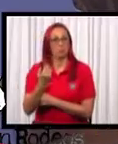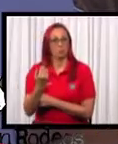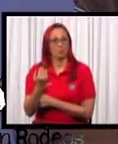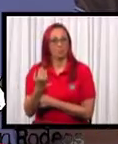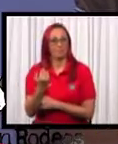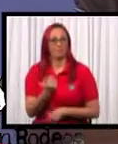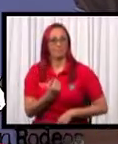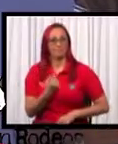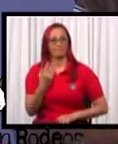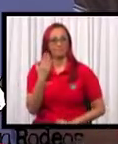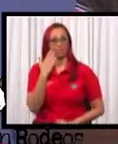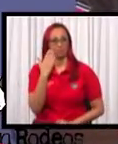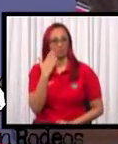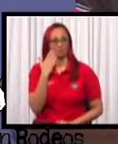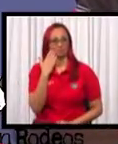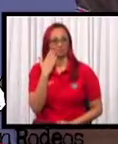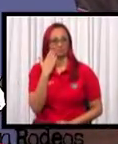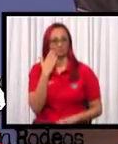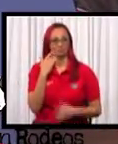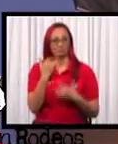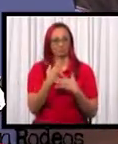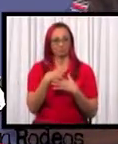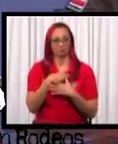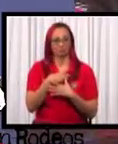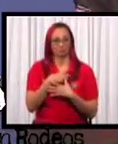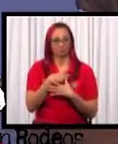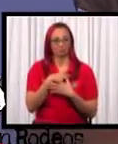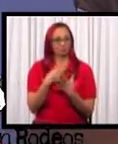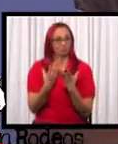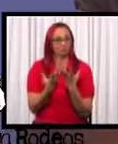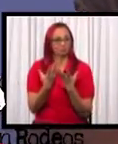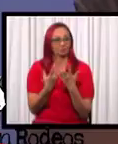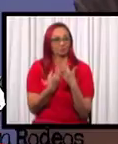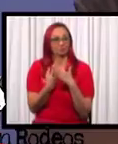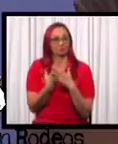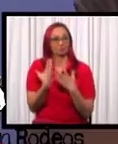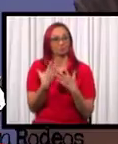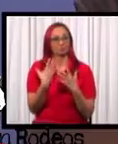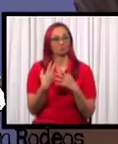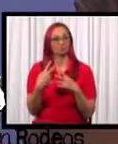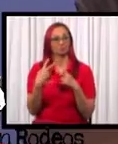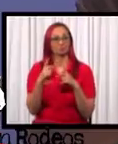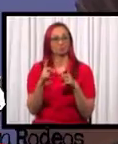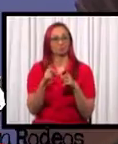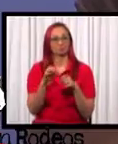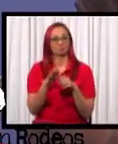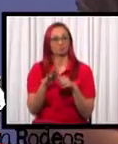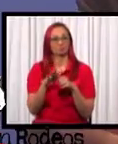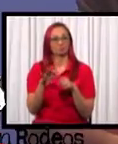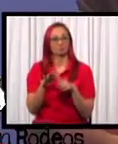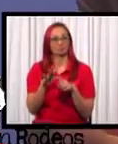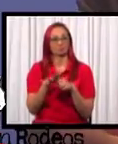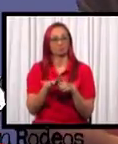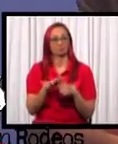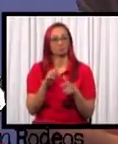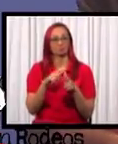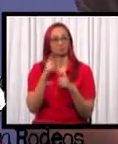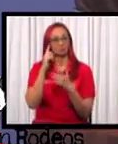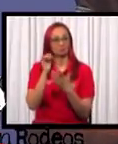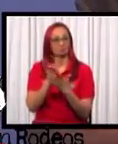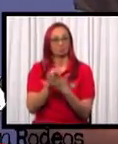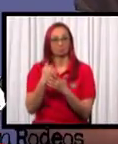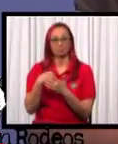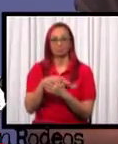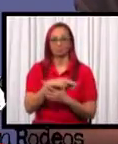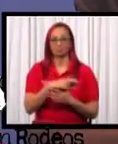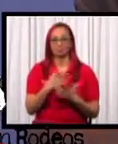sabe la angustia y la desesperación que vive el sector arrocero. Y es por eso que quiero